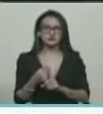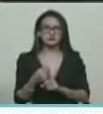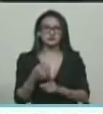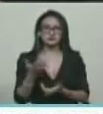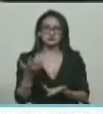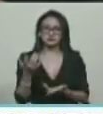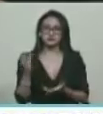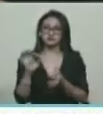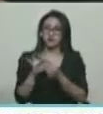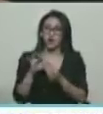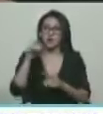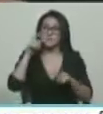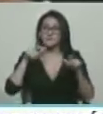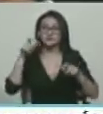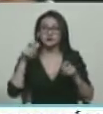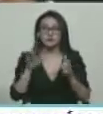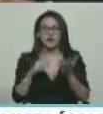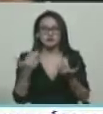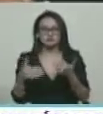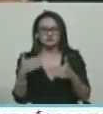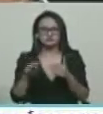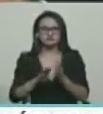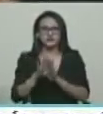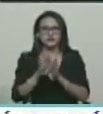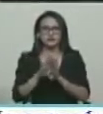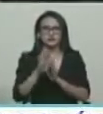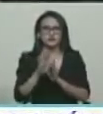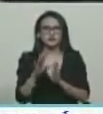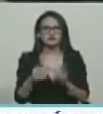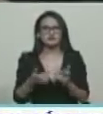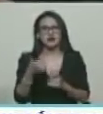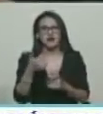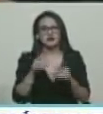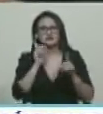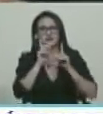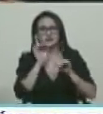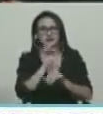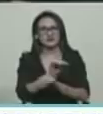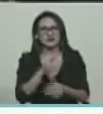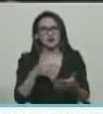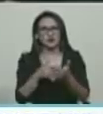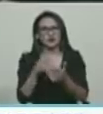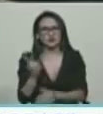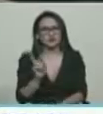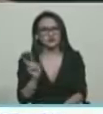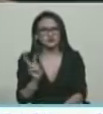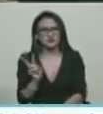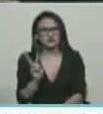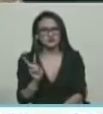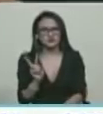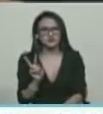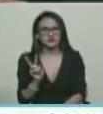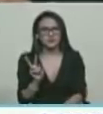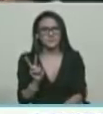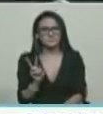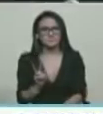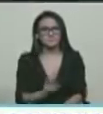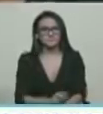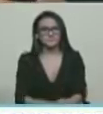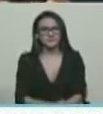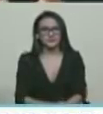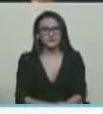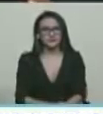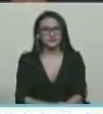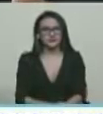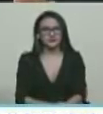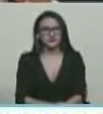experiencia en esta área para salir adelante. Más infamias contra Venezuela, que contra la República Democrática Popular